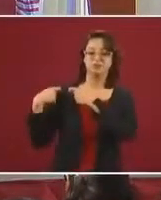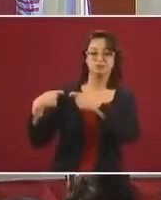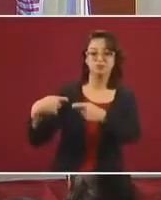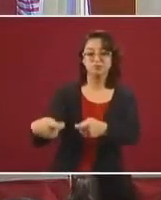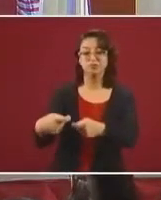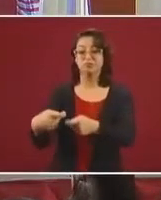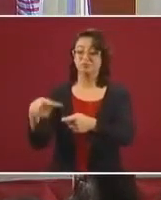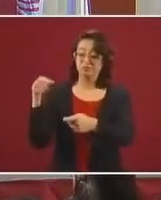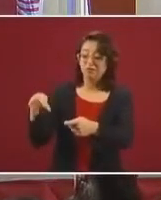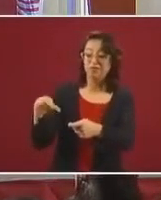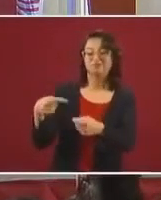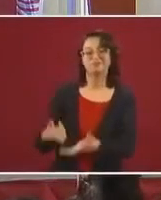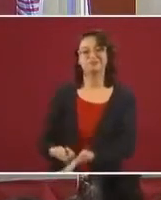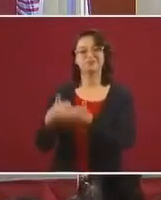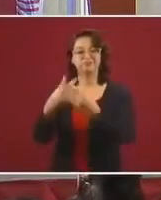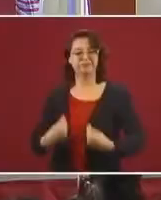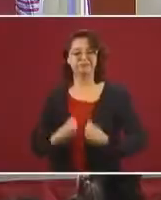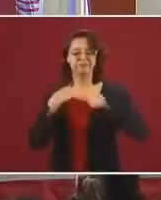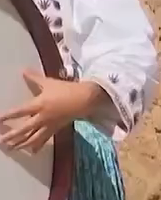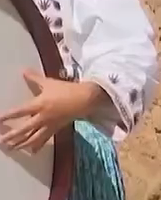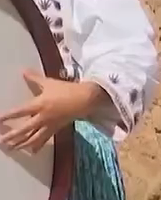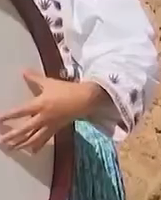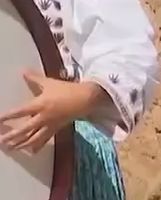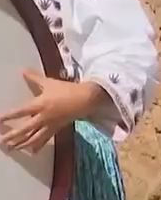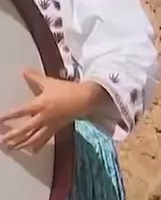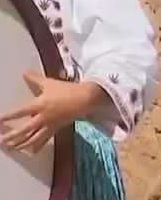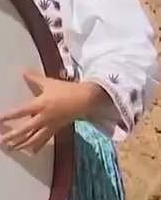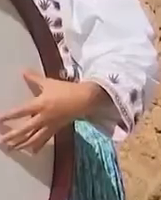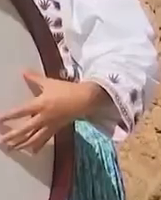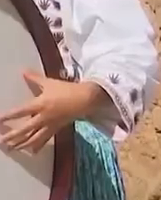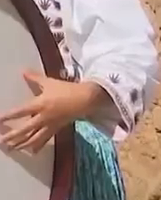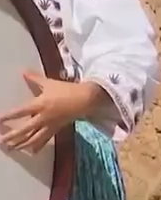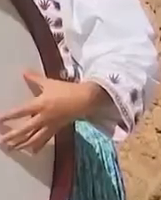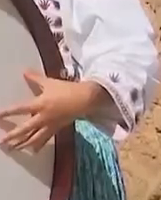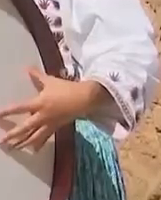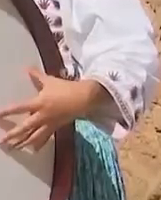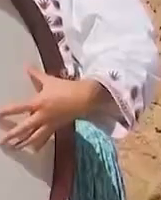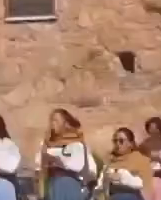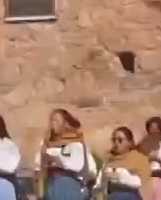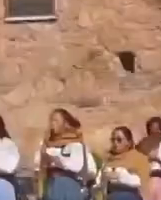vida Y esa es nuestra apuesta La vida y la música